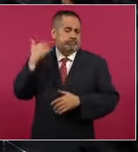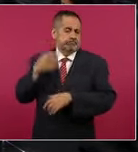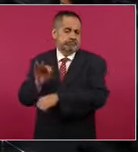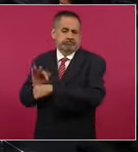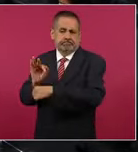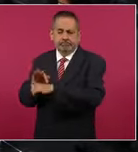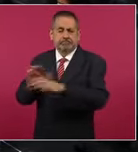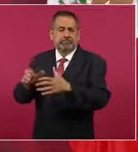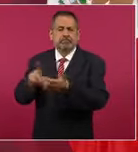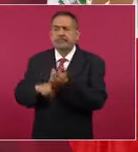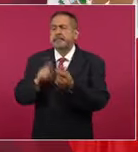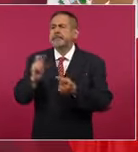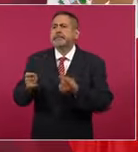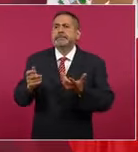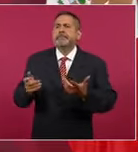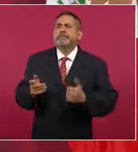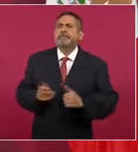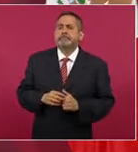o